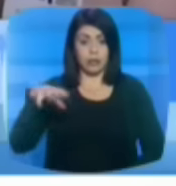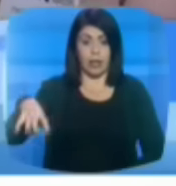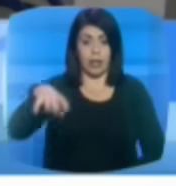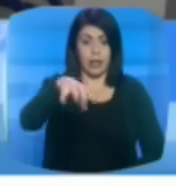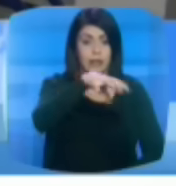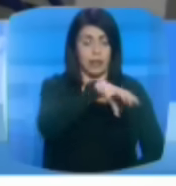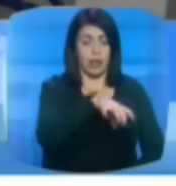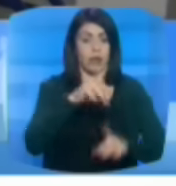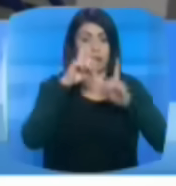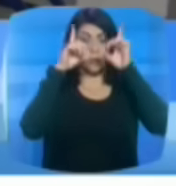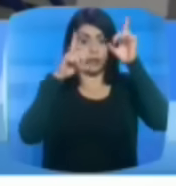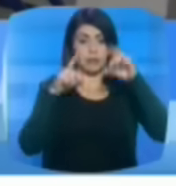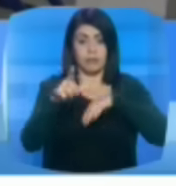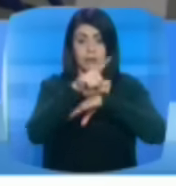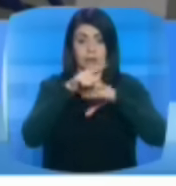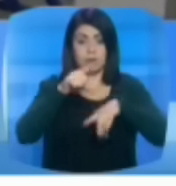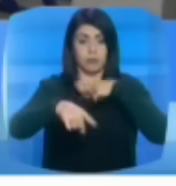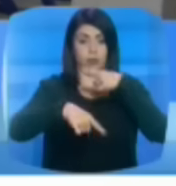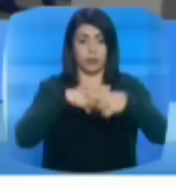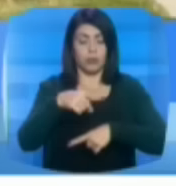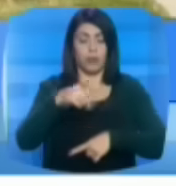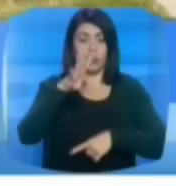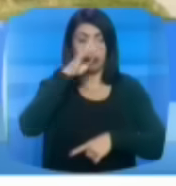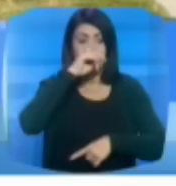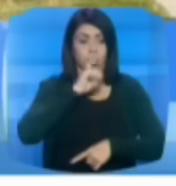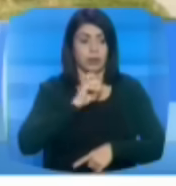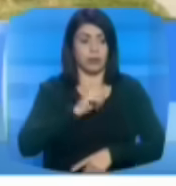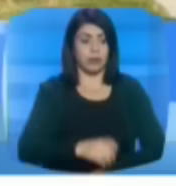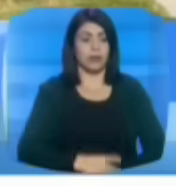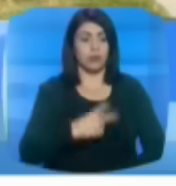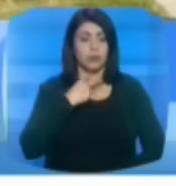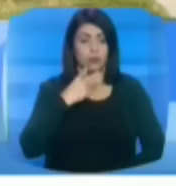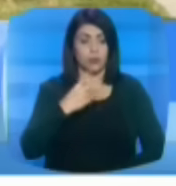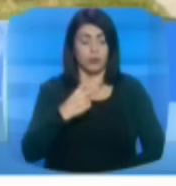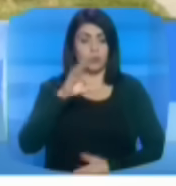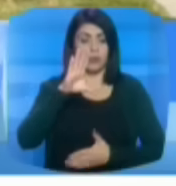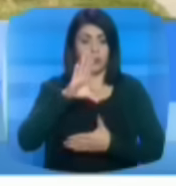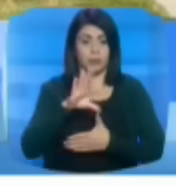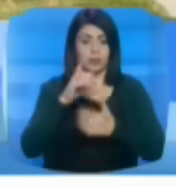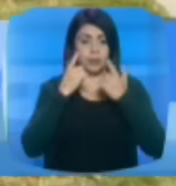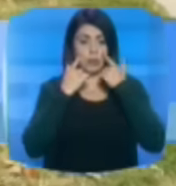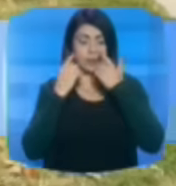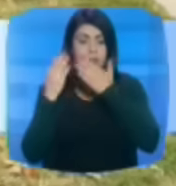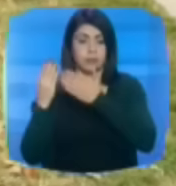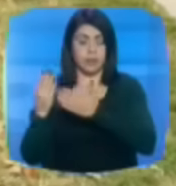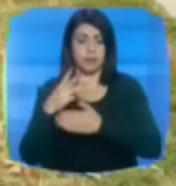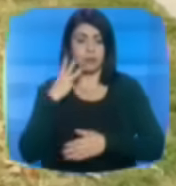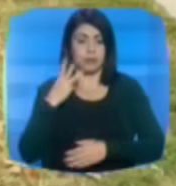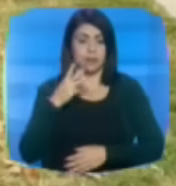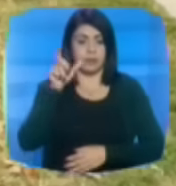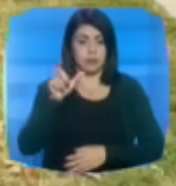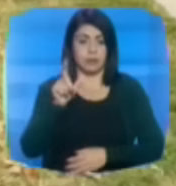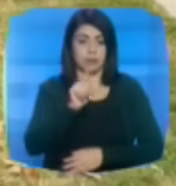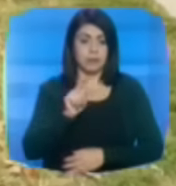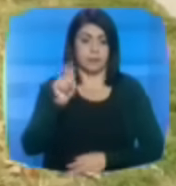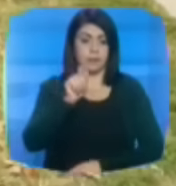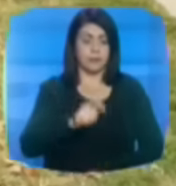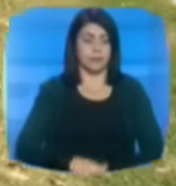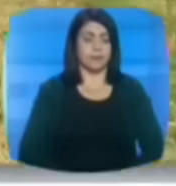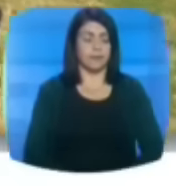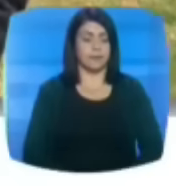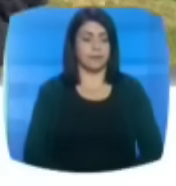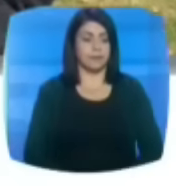deciden gobernaciones para los próximos 4 años. Desde Washington les informó Sofía Pisani de La Voz de América para el noticiero Televen.